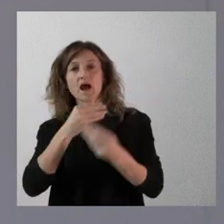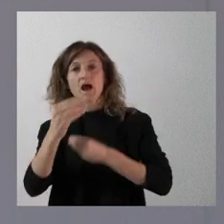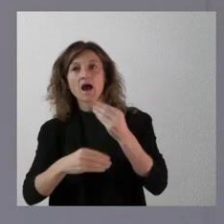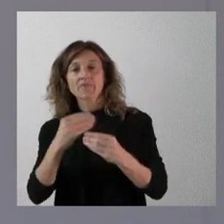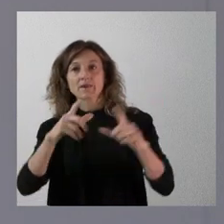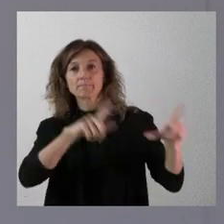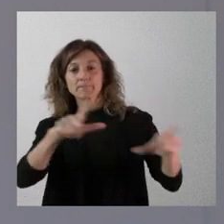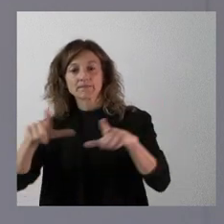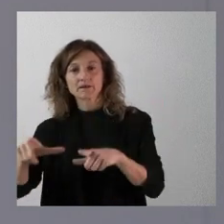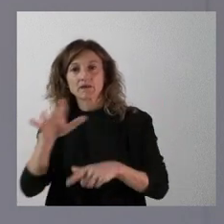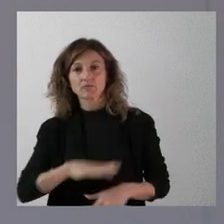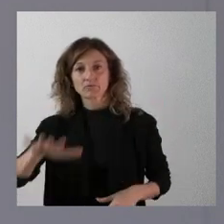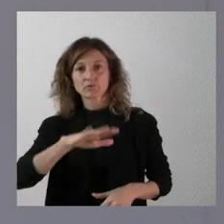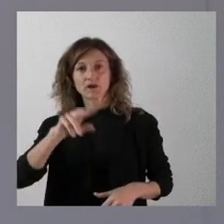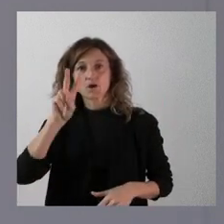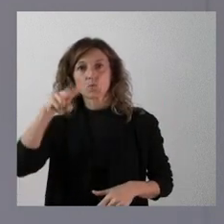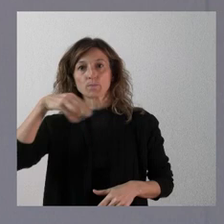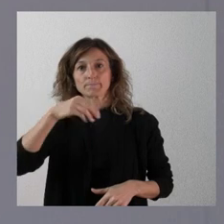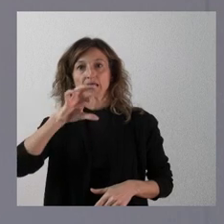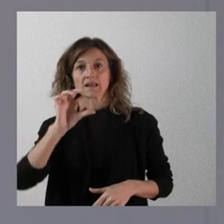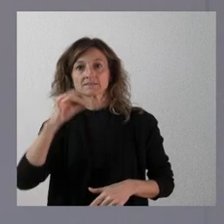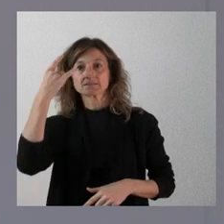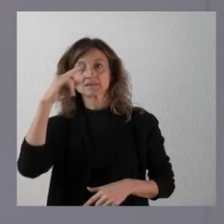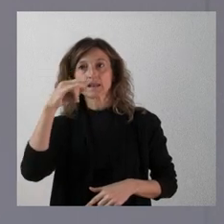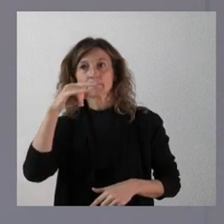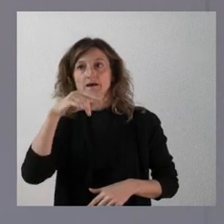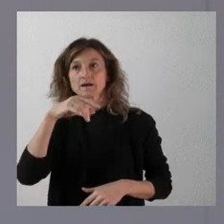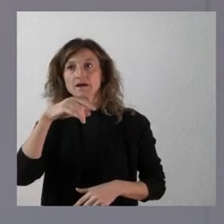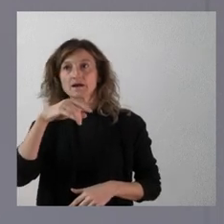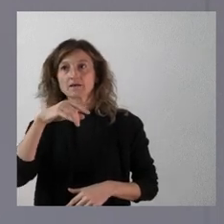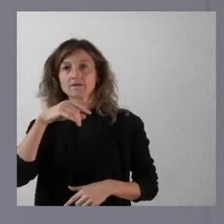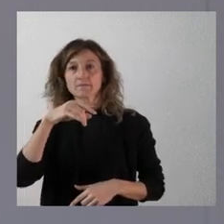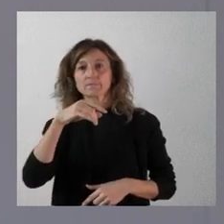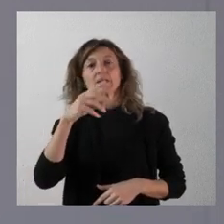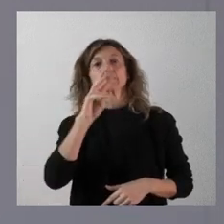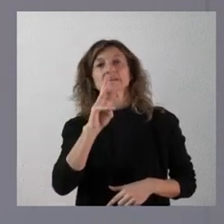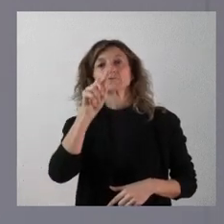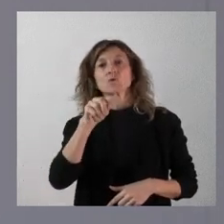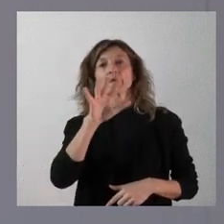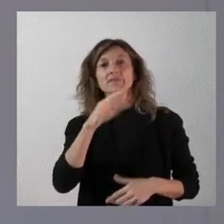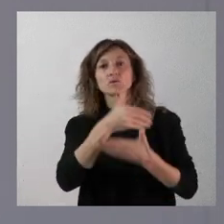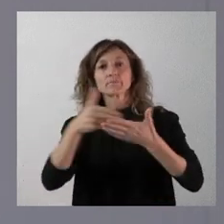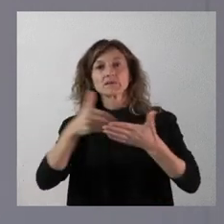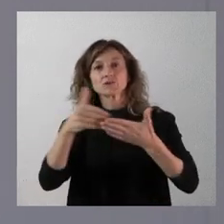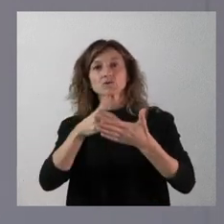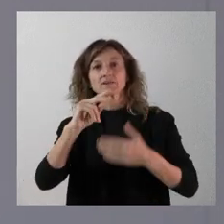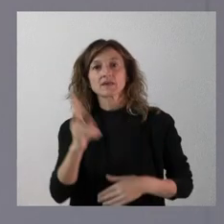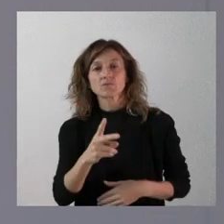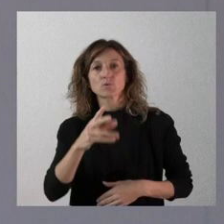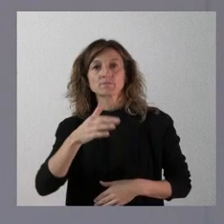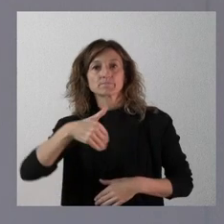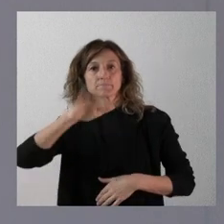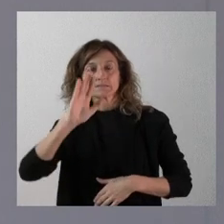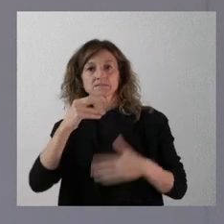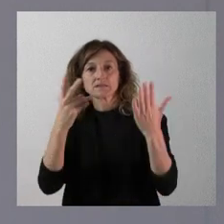parcelaria de la zona del umbrales en Salamanca con una inversión de 3,5 millones de euros hablamos de más de siete